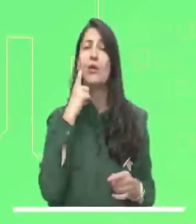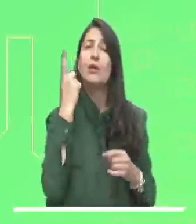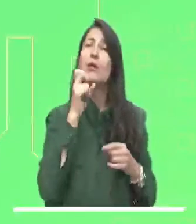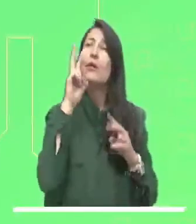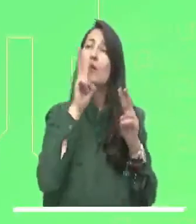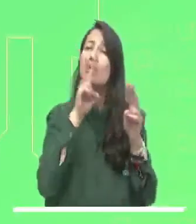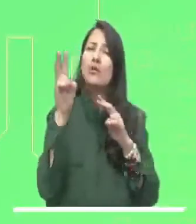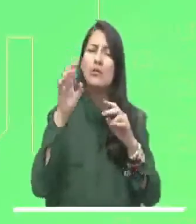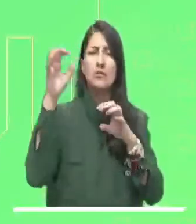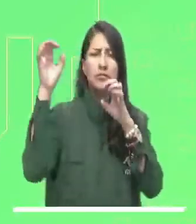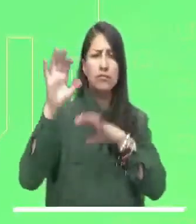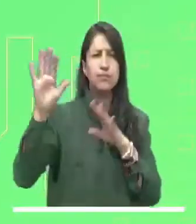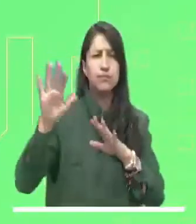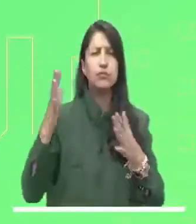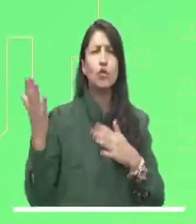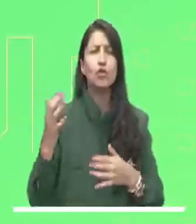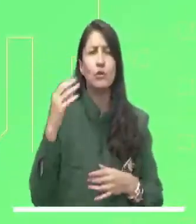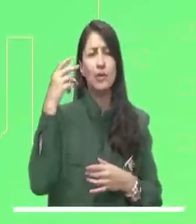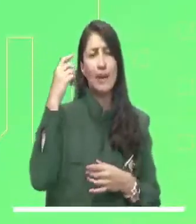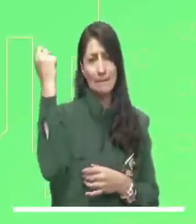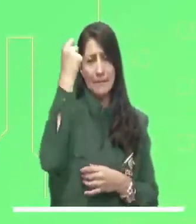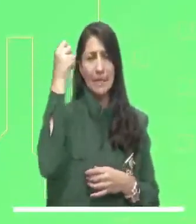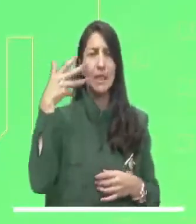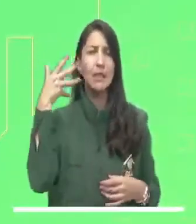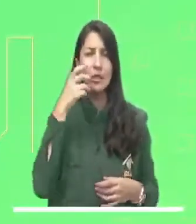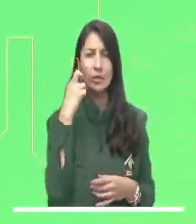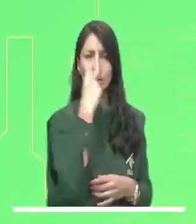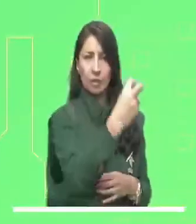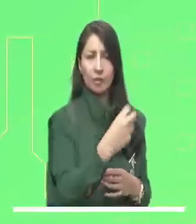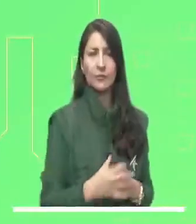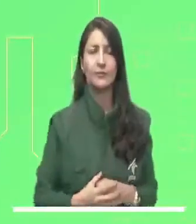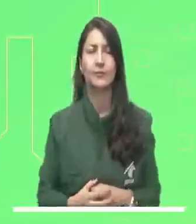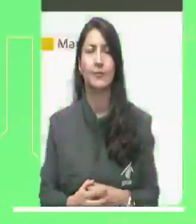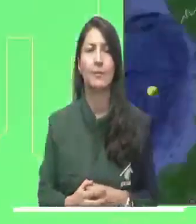Alerta roja por deslizamientos en Meta y Norte de Santander.